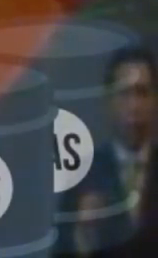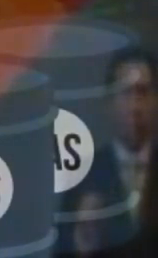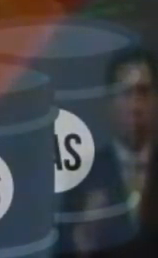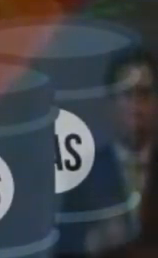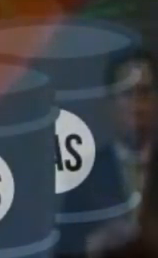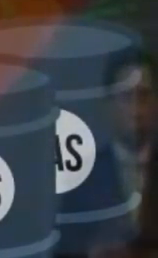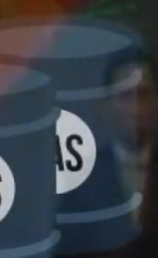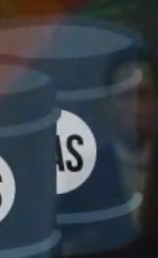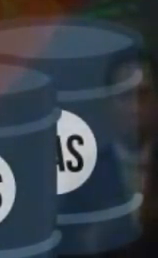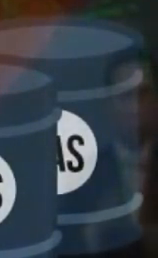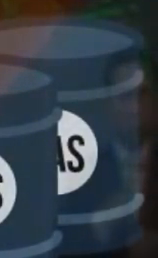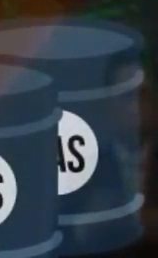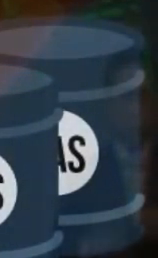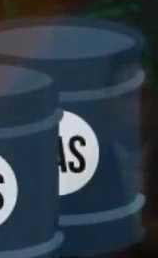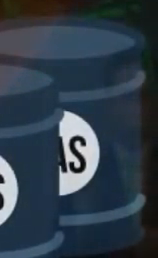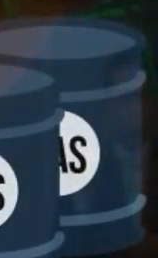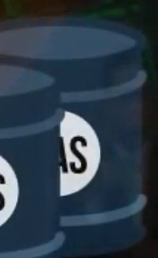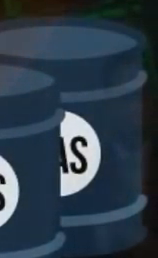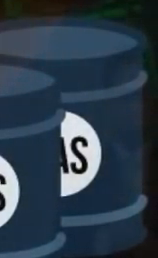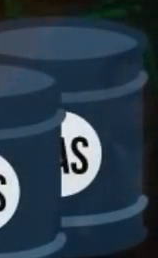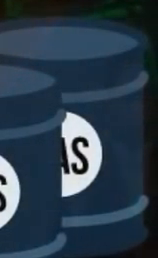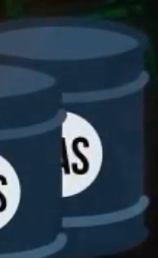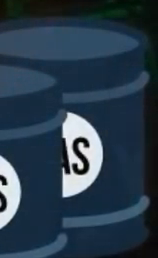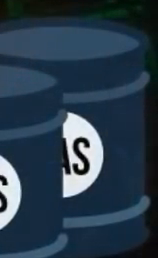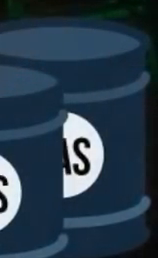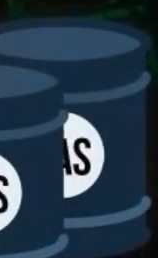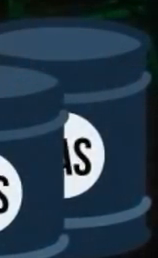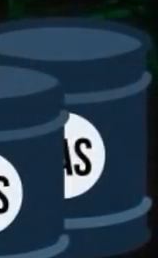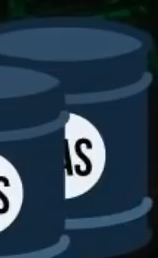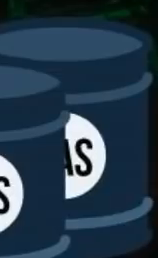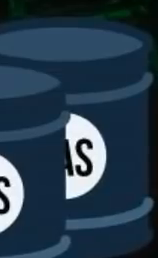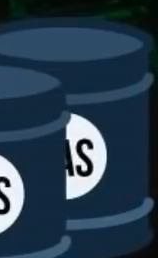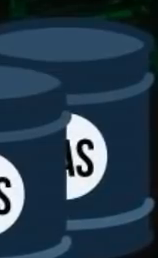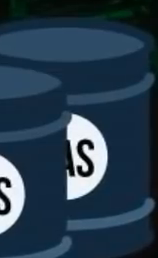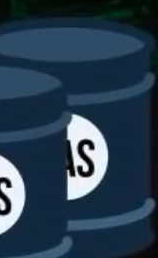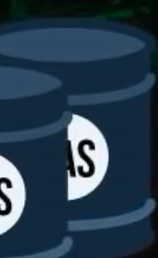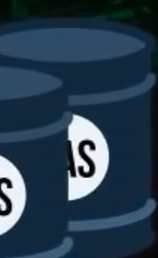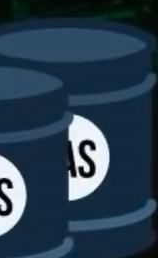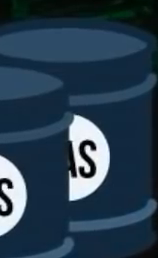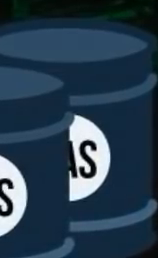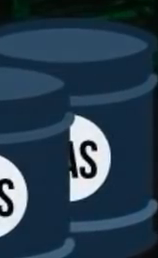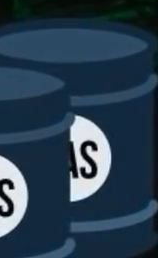a dar resultados muy favorables en beneficio principalmente de la población.